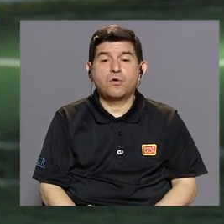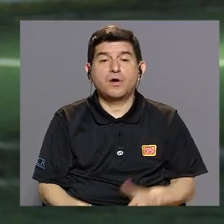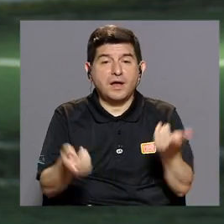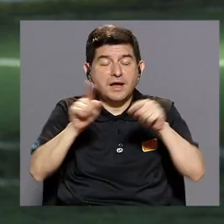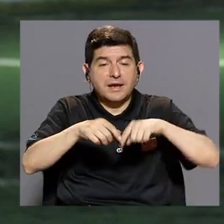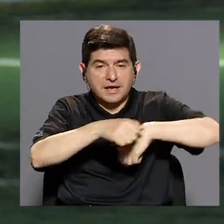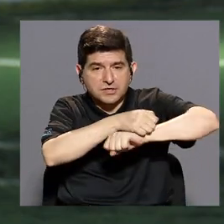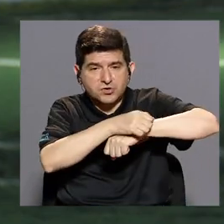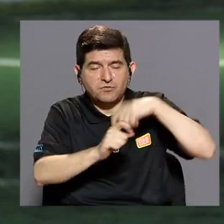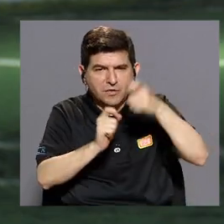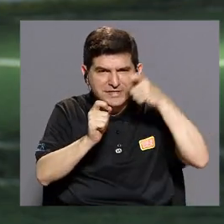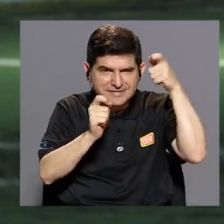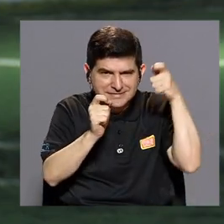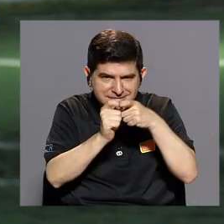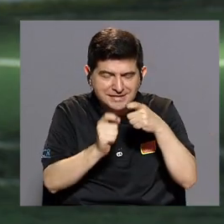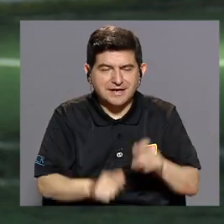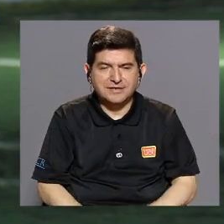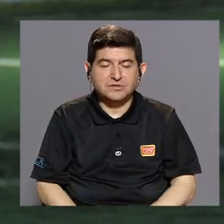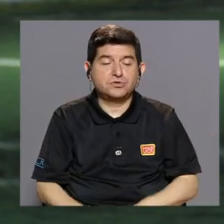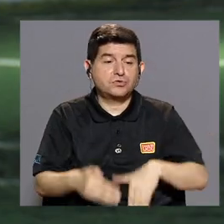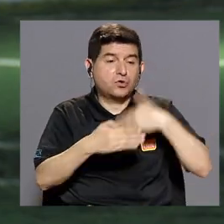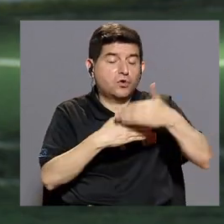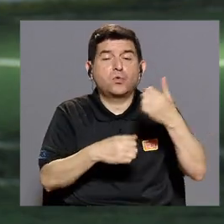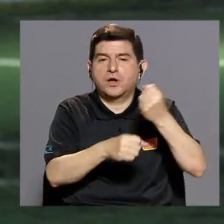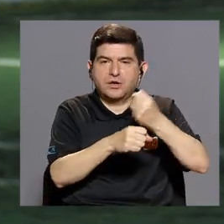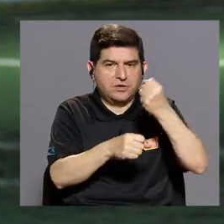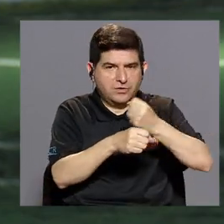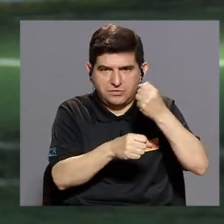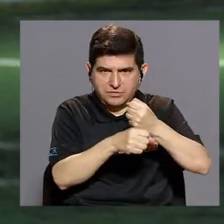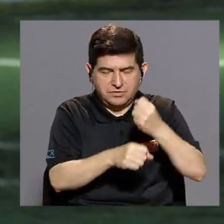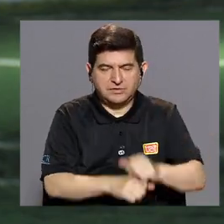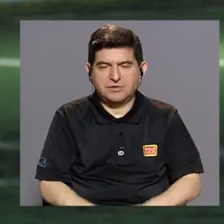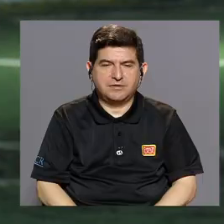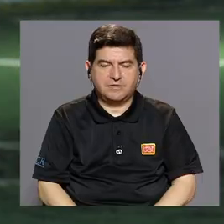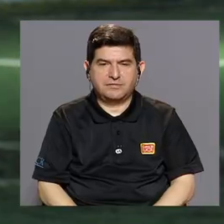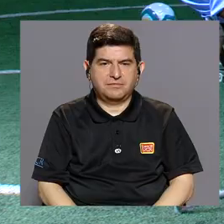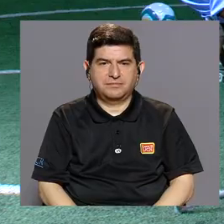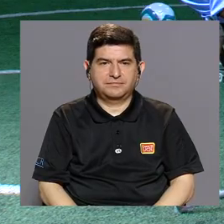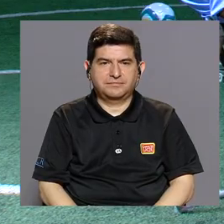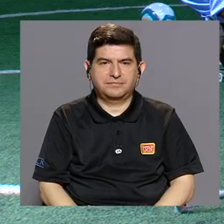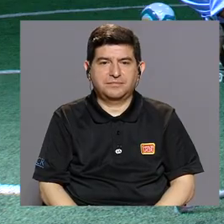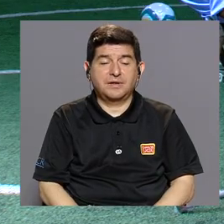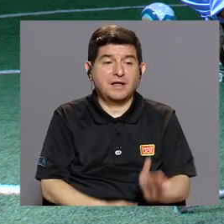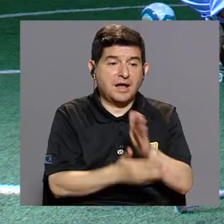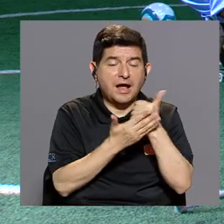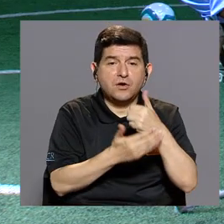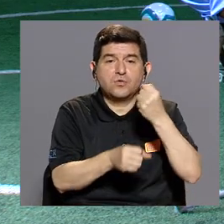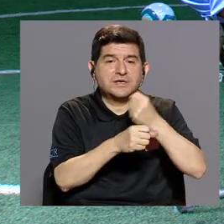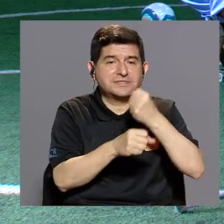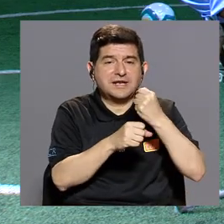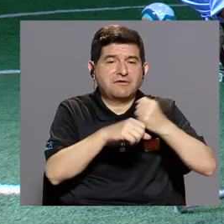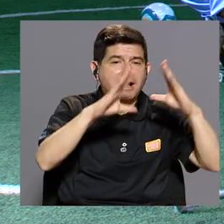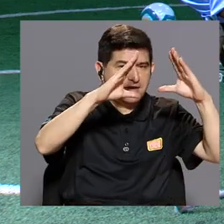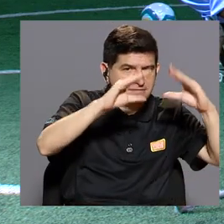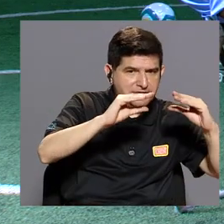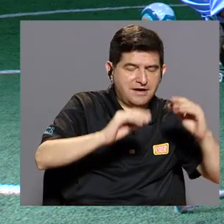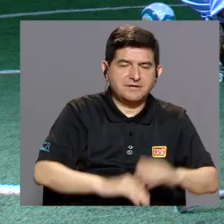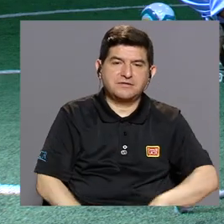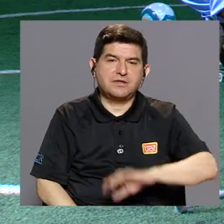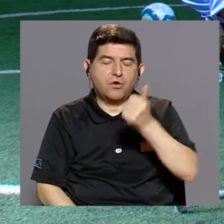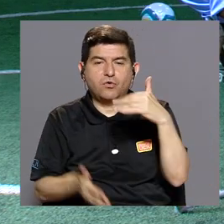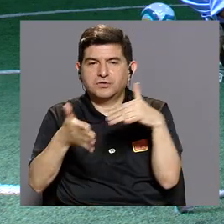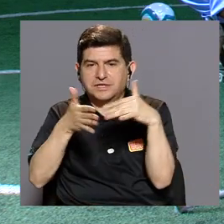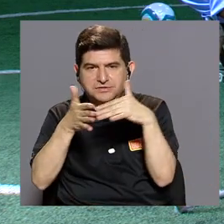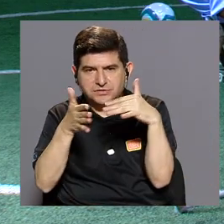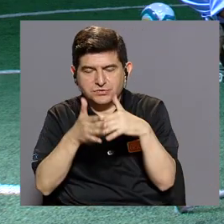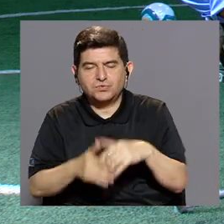caso es el fútbol. Y se van a sus quehaceres, ¿verdad? Por ejemplo, el caso de algunas trabajan en la tarde, ¿verdad? Y